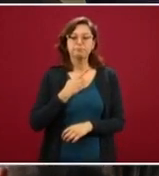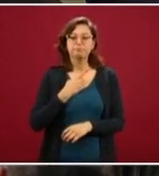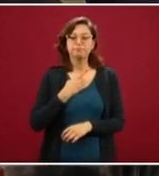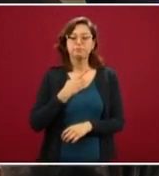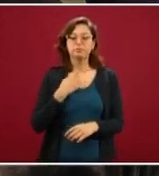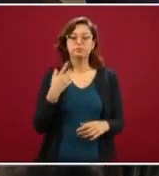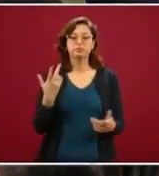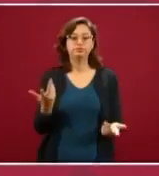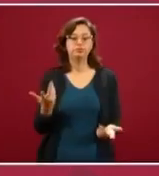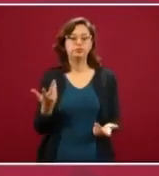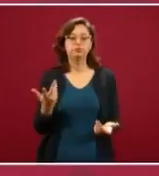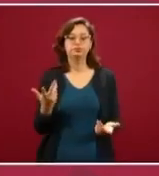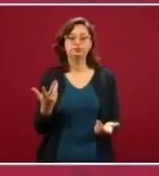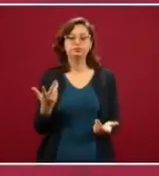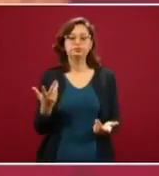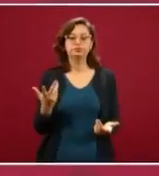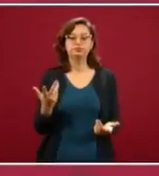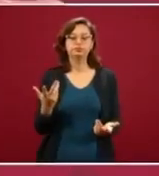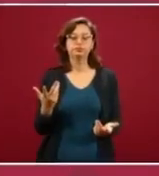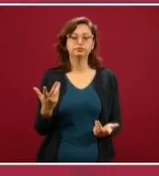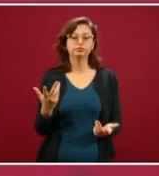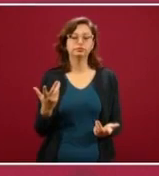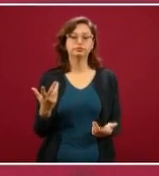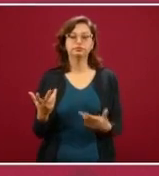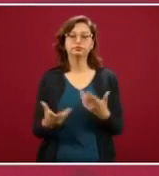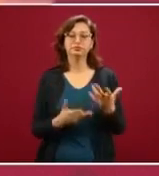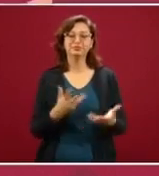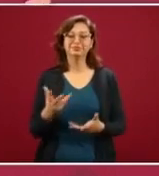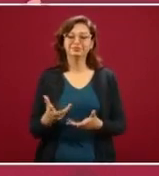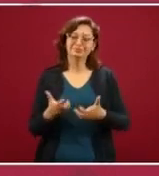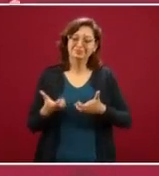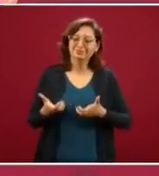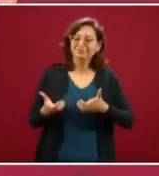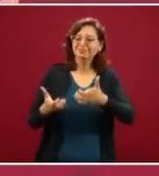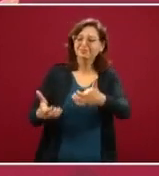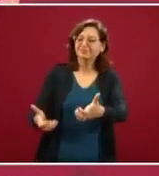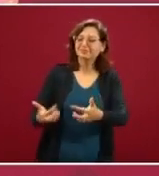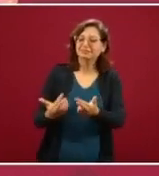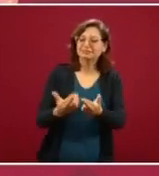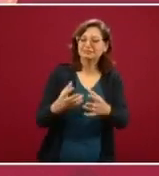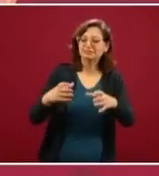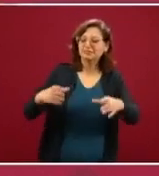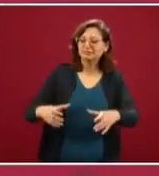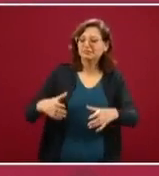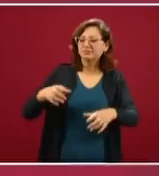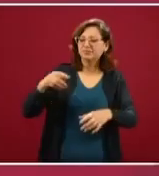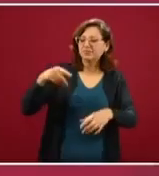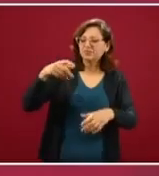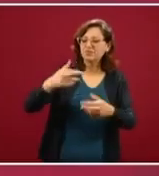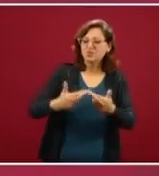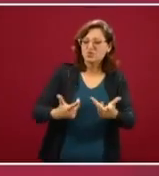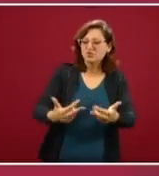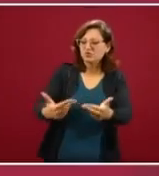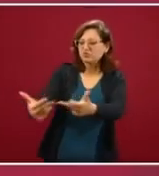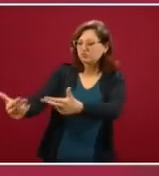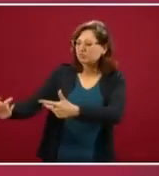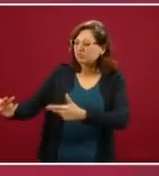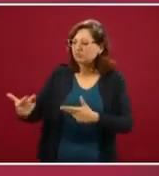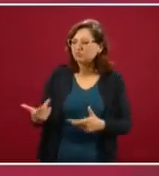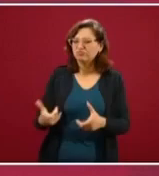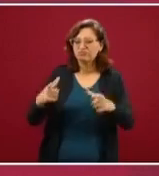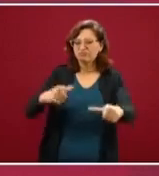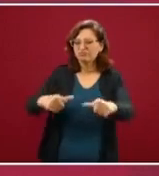lo comenté en una ocasión, los baches, presidente, los baches, ¿sí?,